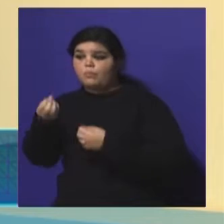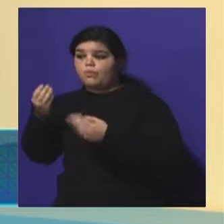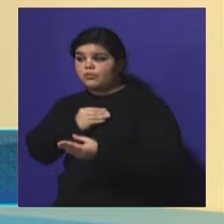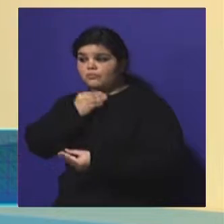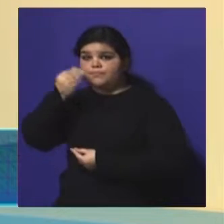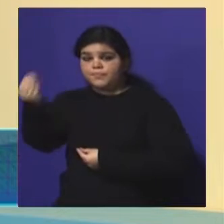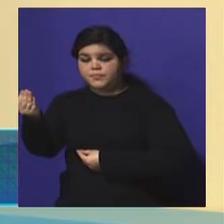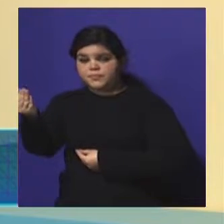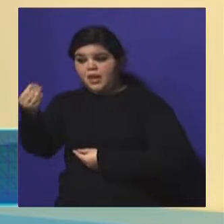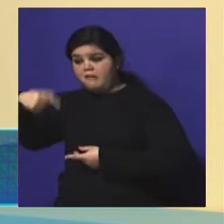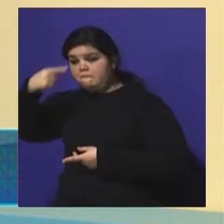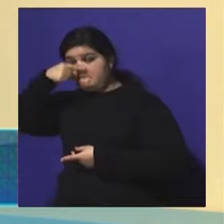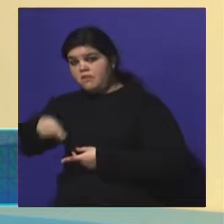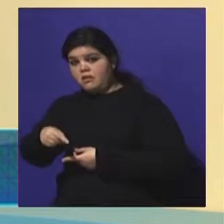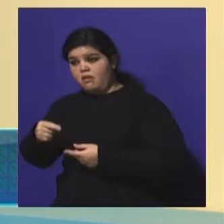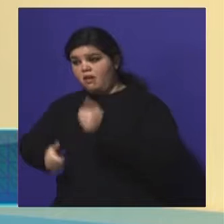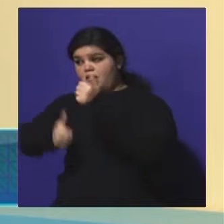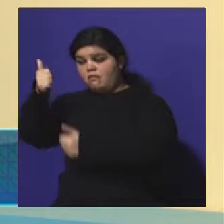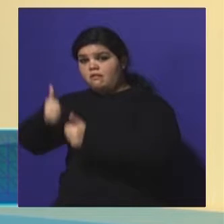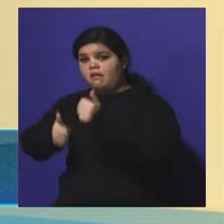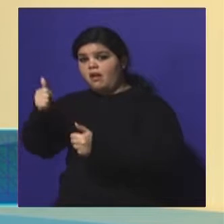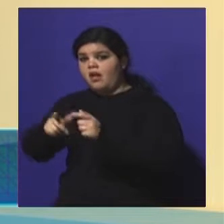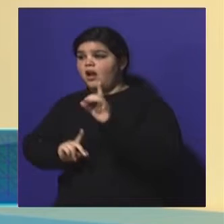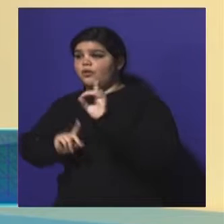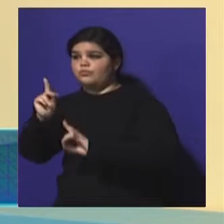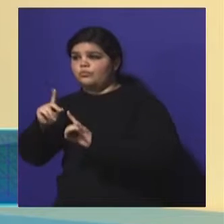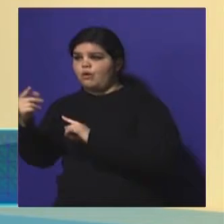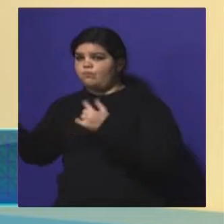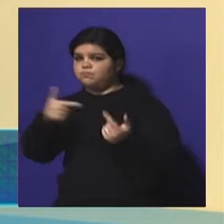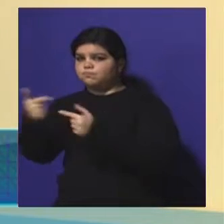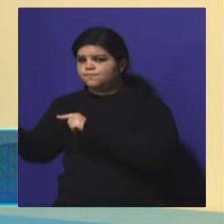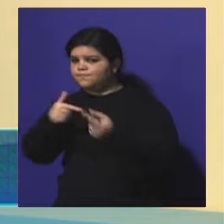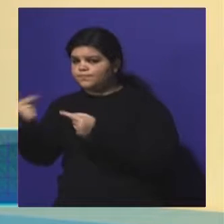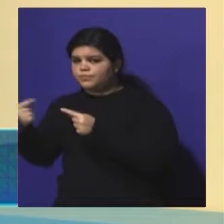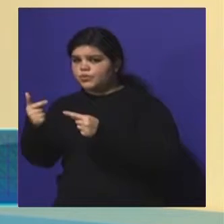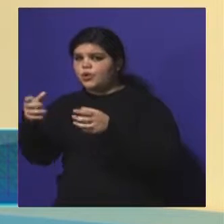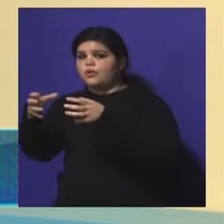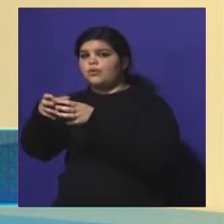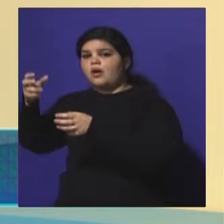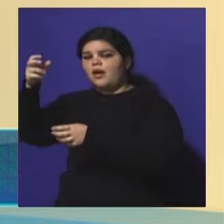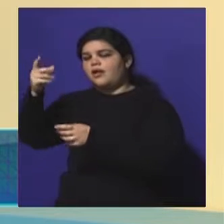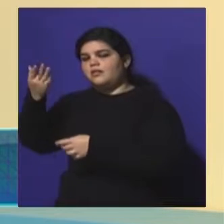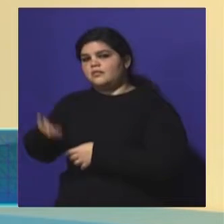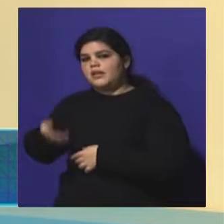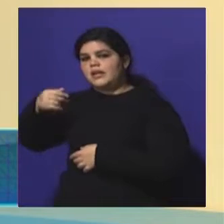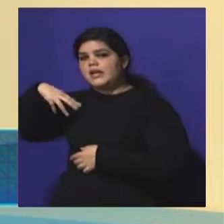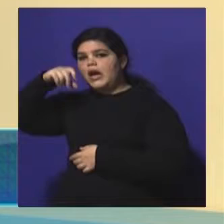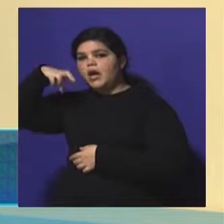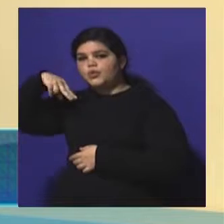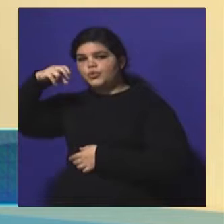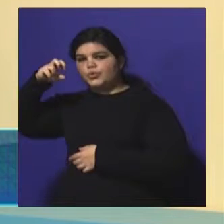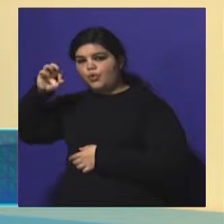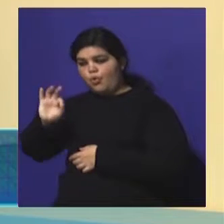final hubo un ida y vuelta muy fuerte con el radical Cano, que